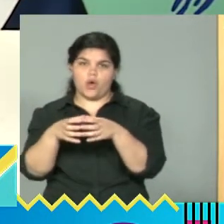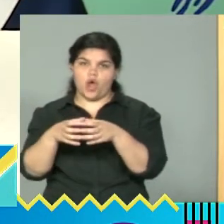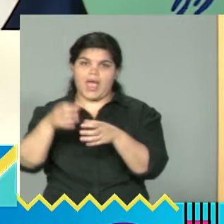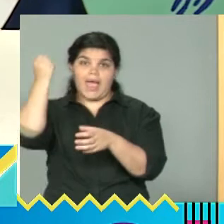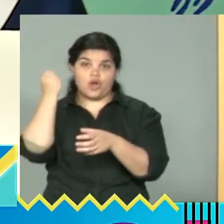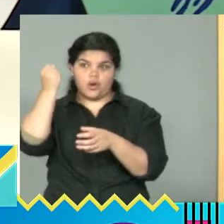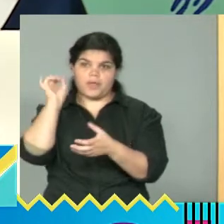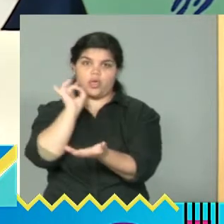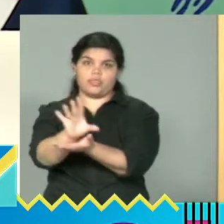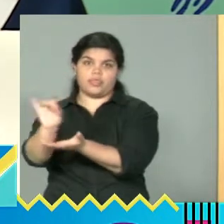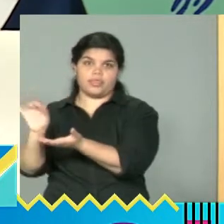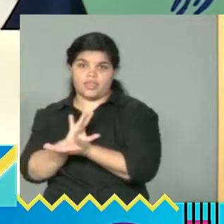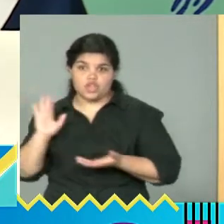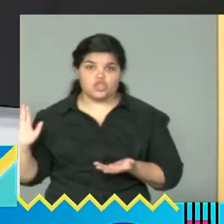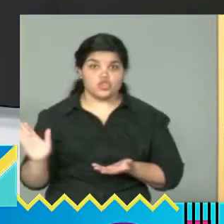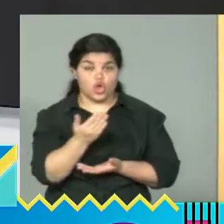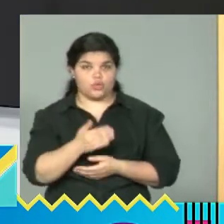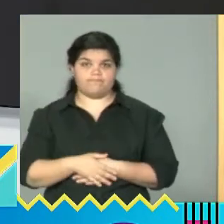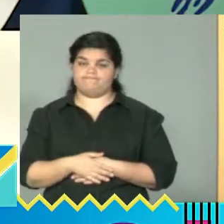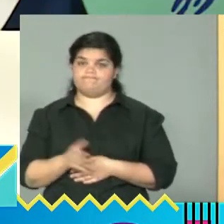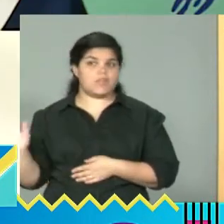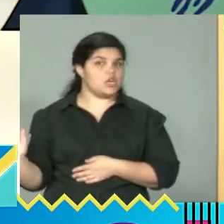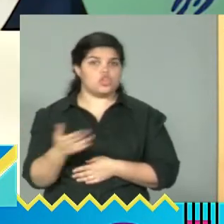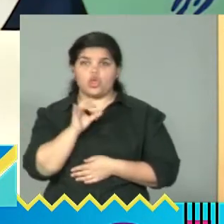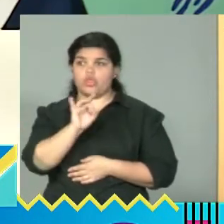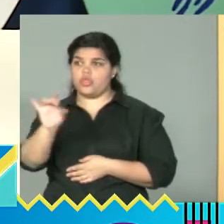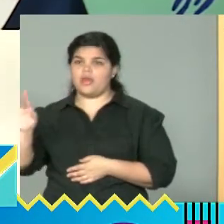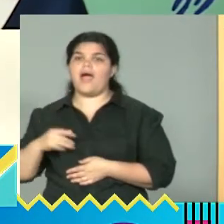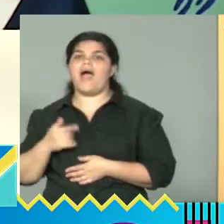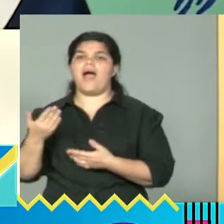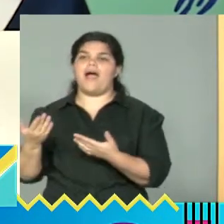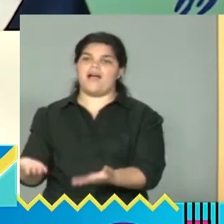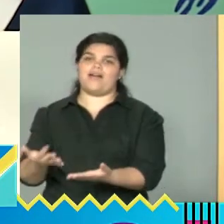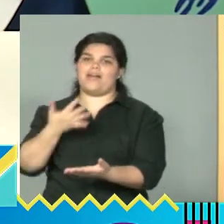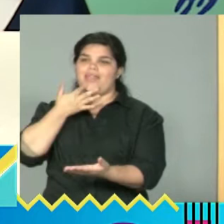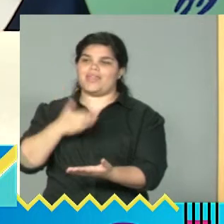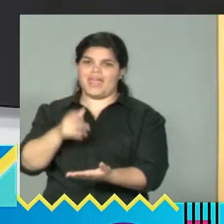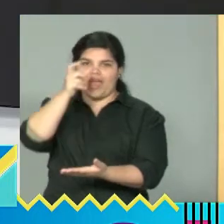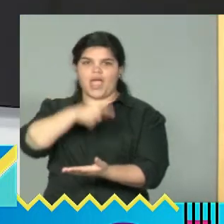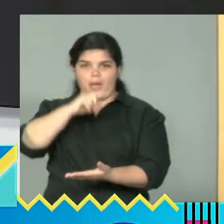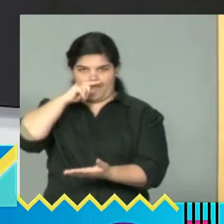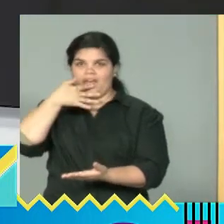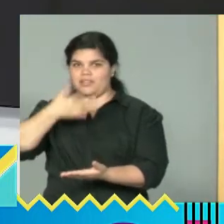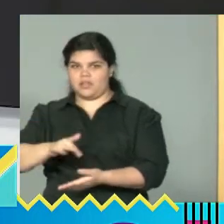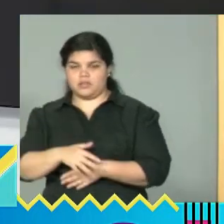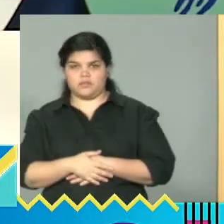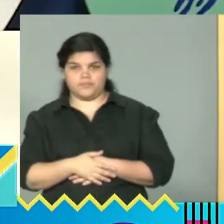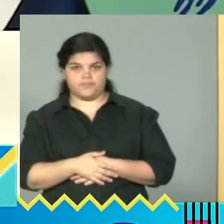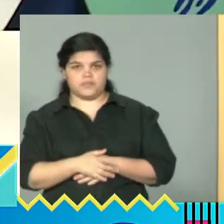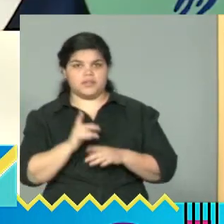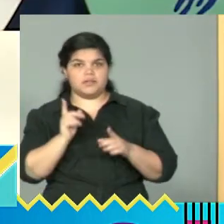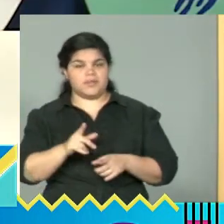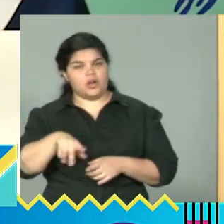Inmediatamente. Listo. Si él echa todo el equipo económico, yo ya empiezo a decir, entonces está entendiendo lo que está ocurriendo. ¿Sturzenegger está dentro de ese Claro,